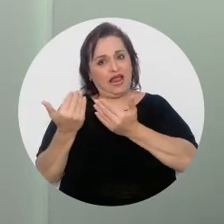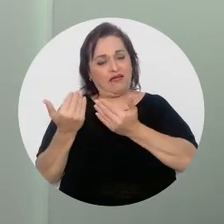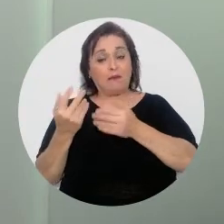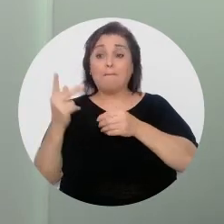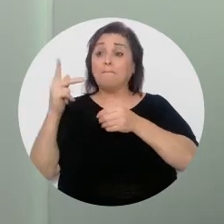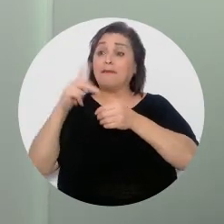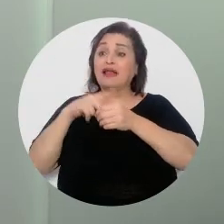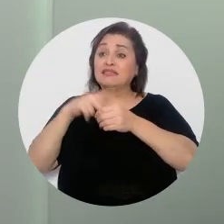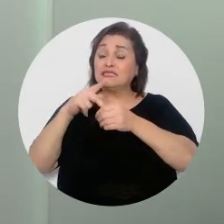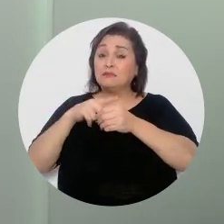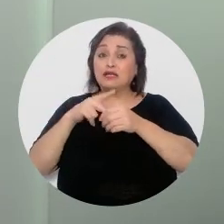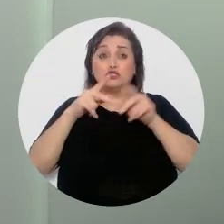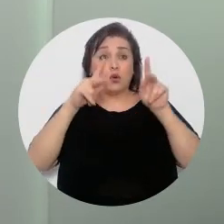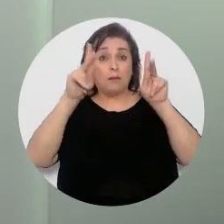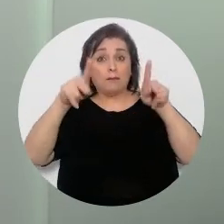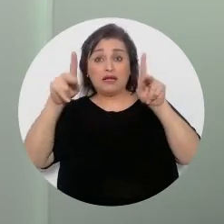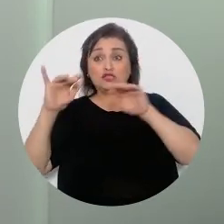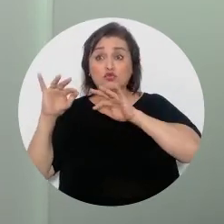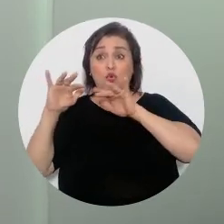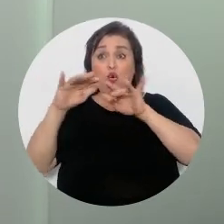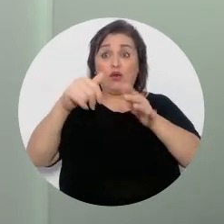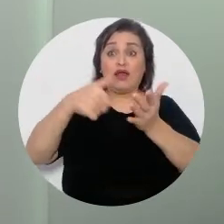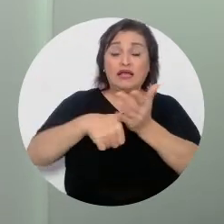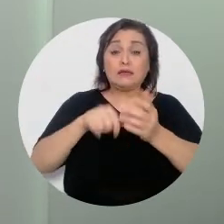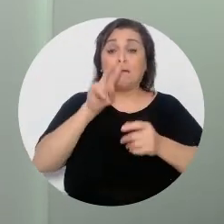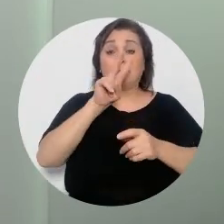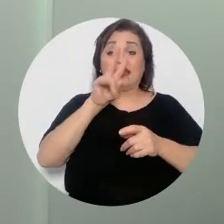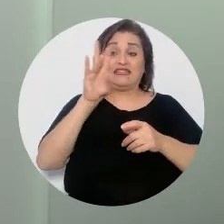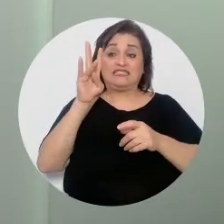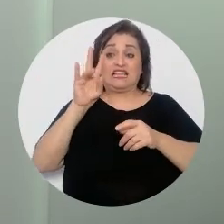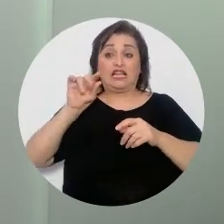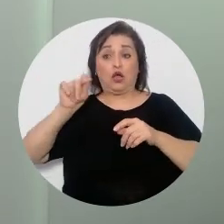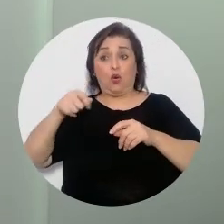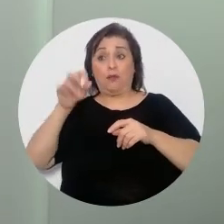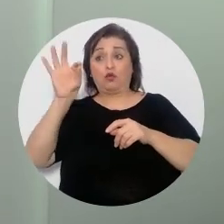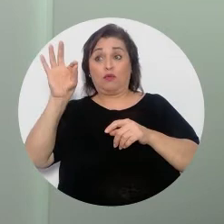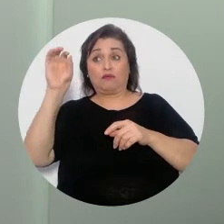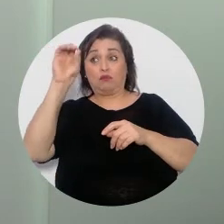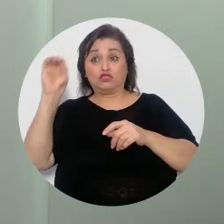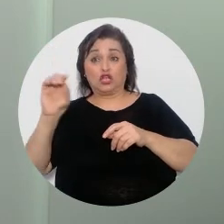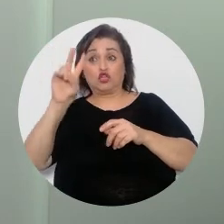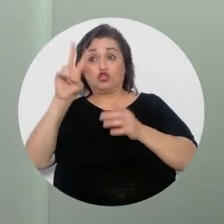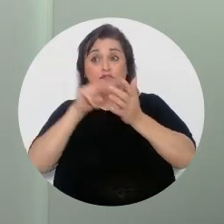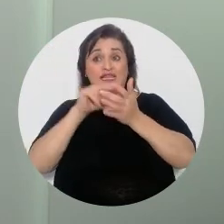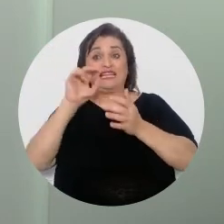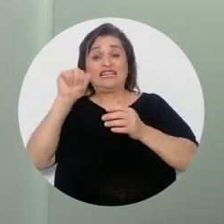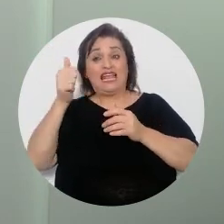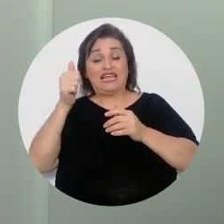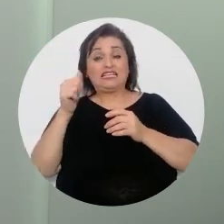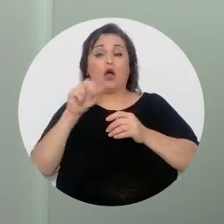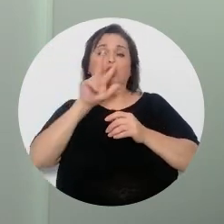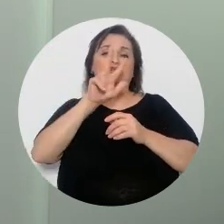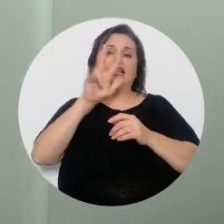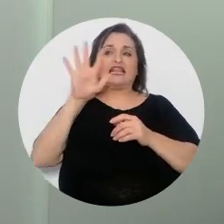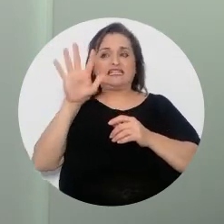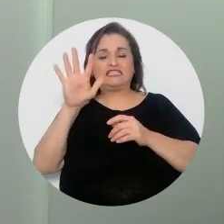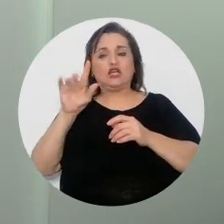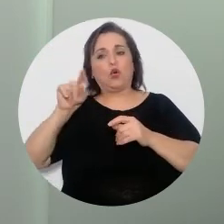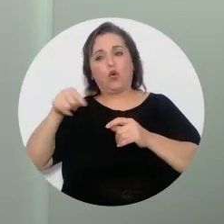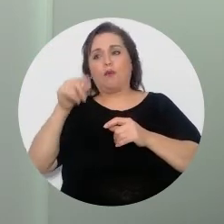esperaba. Es decir, la participación electoral pasó de un 27.9% en el 2010 a un